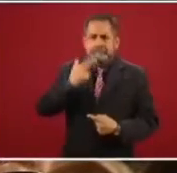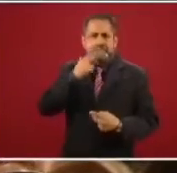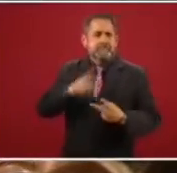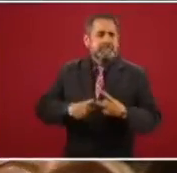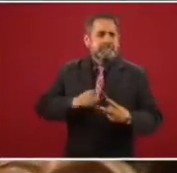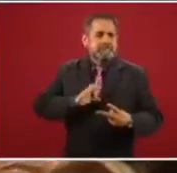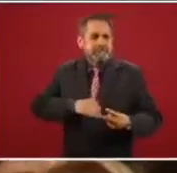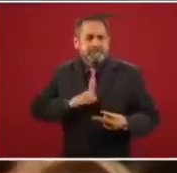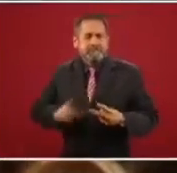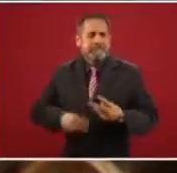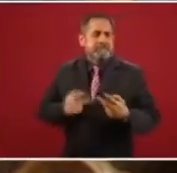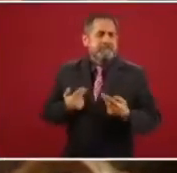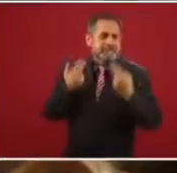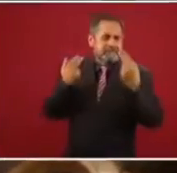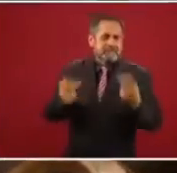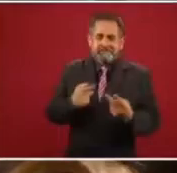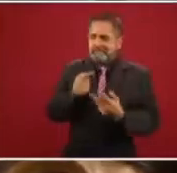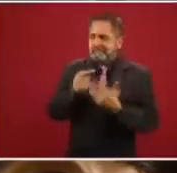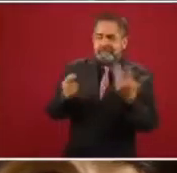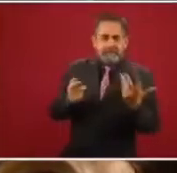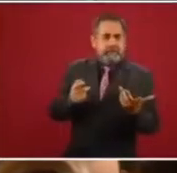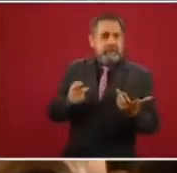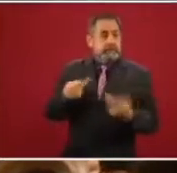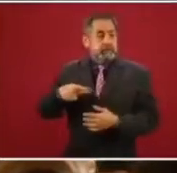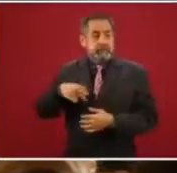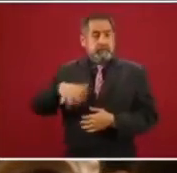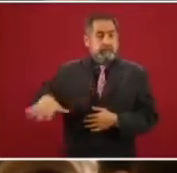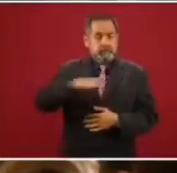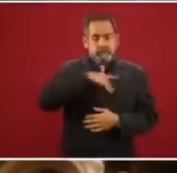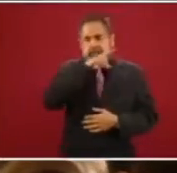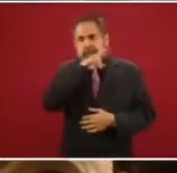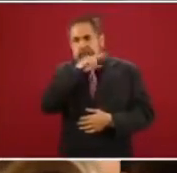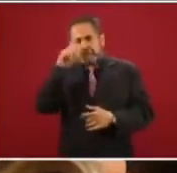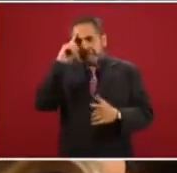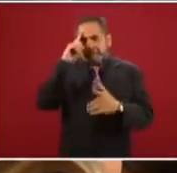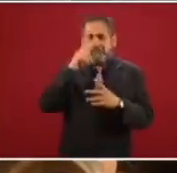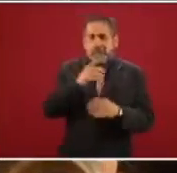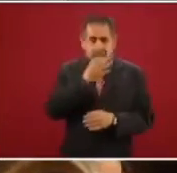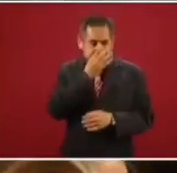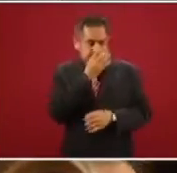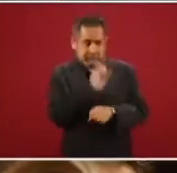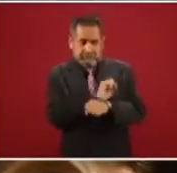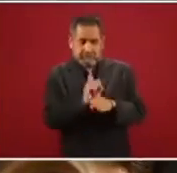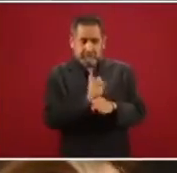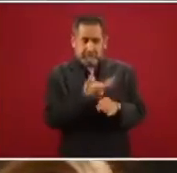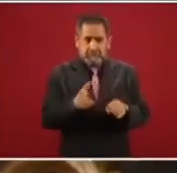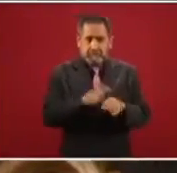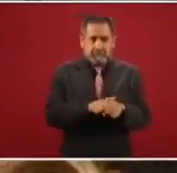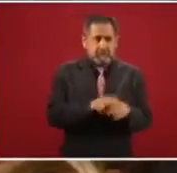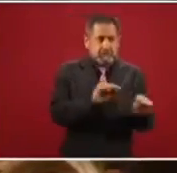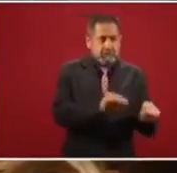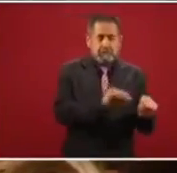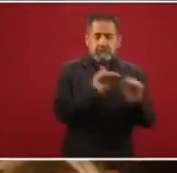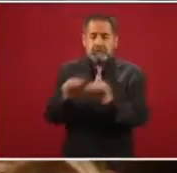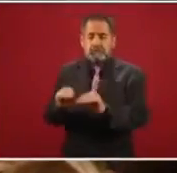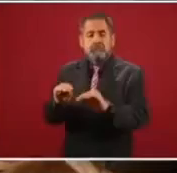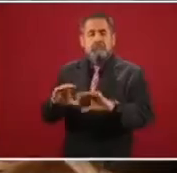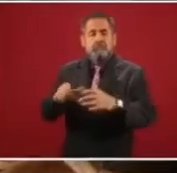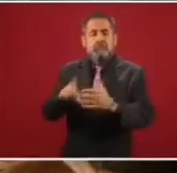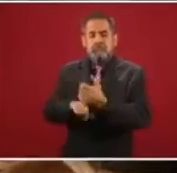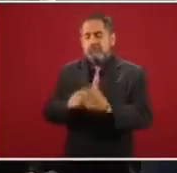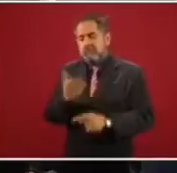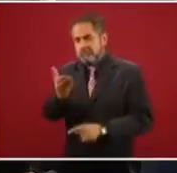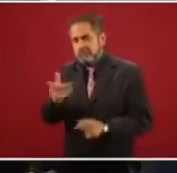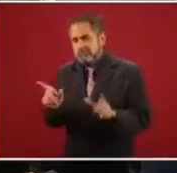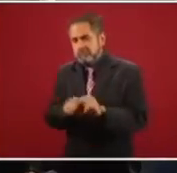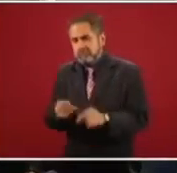y sobre todo lo que preocupa más a la población es la transición únicamente de una clínica rural al nuevo hospital de especialidades presidente